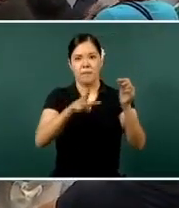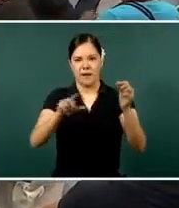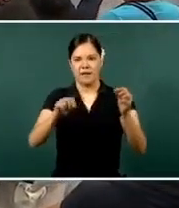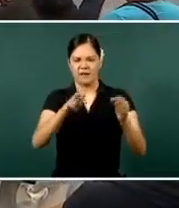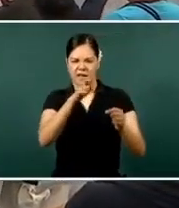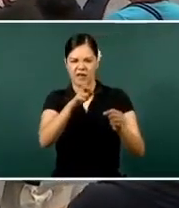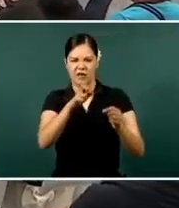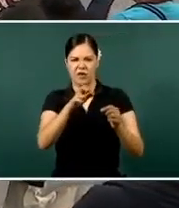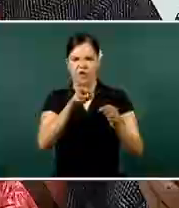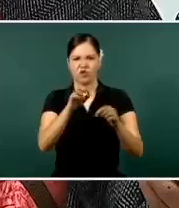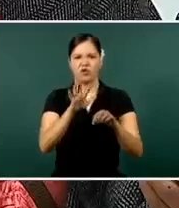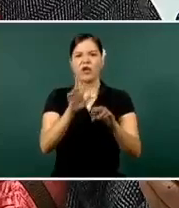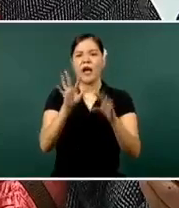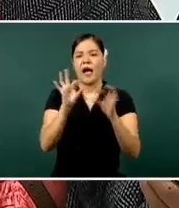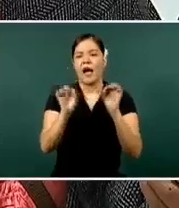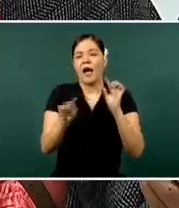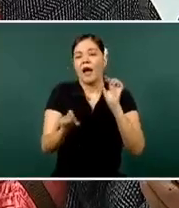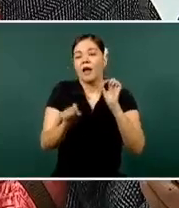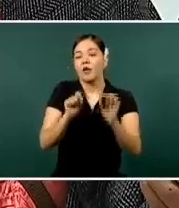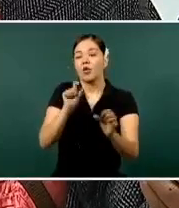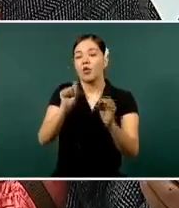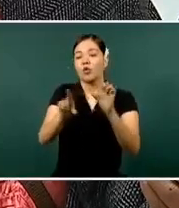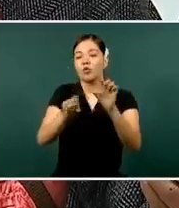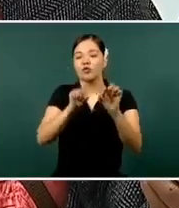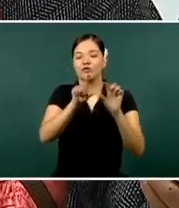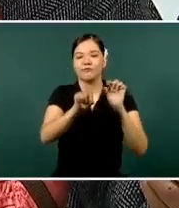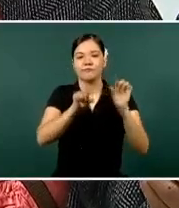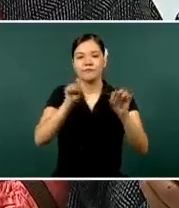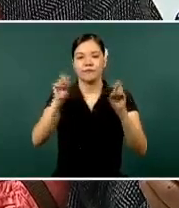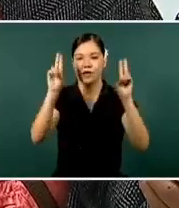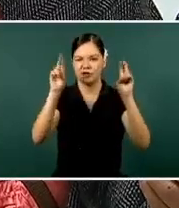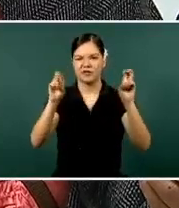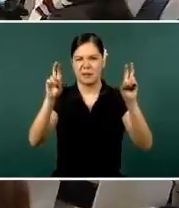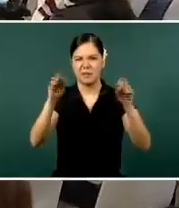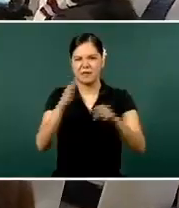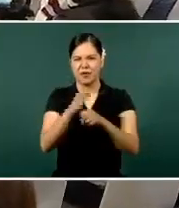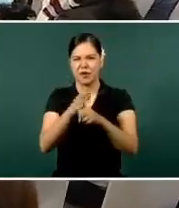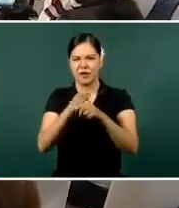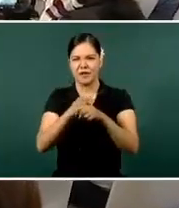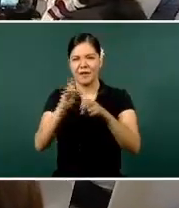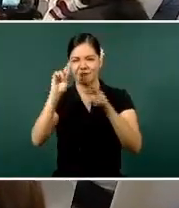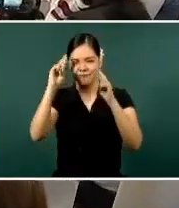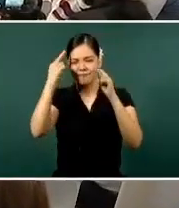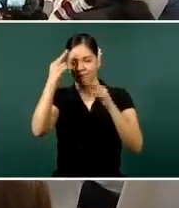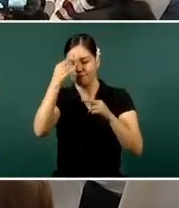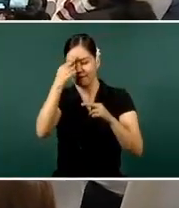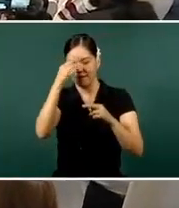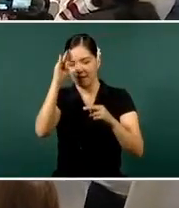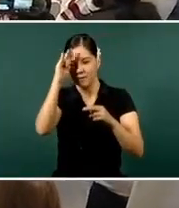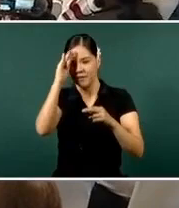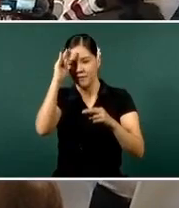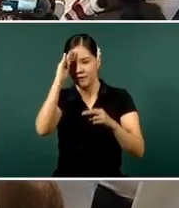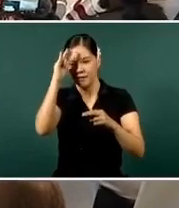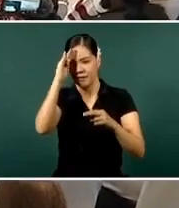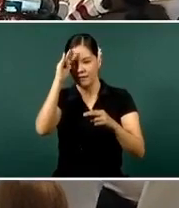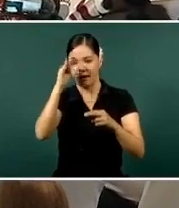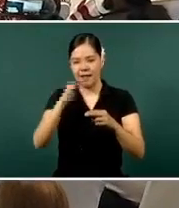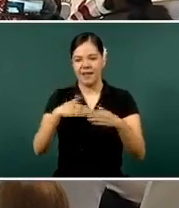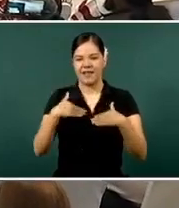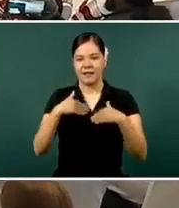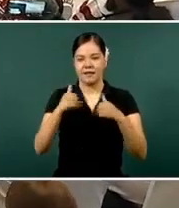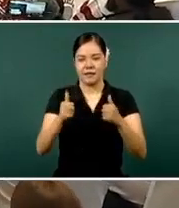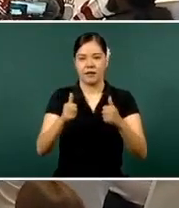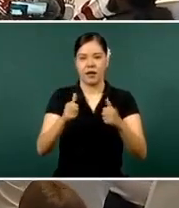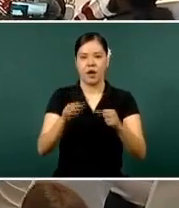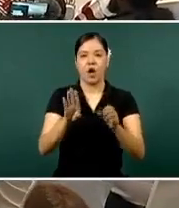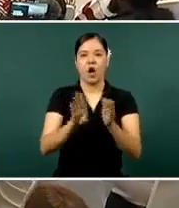temas, señor presidente, que hemos reflexionado en este proceso de consulta, cumpliendo con su atenta indicación